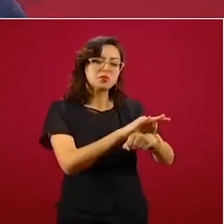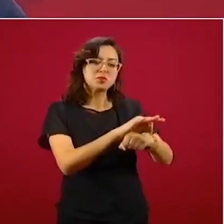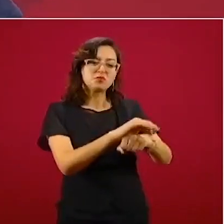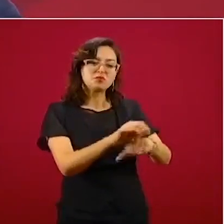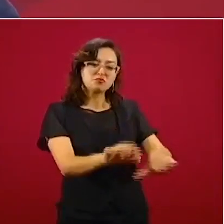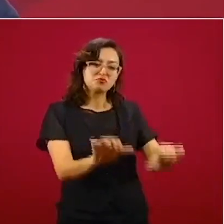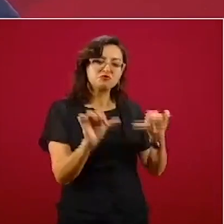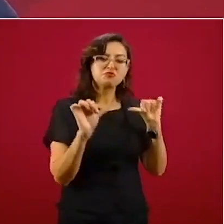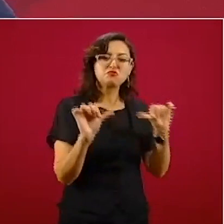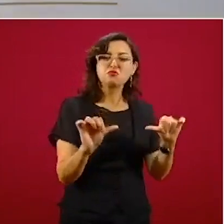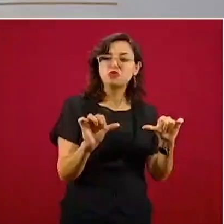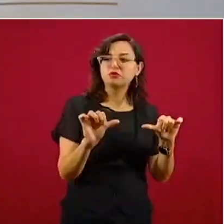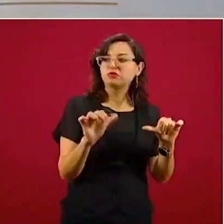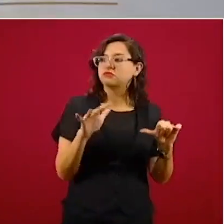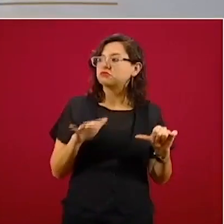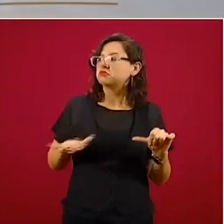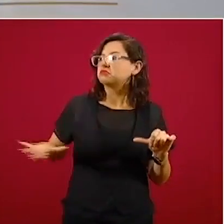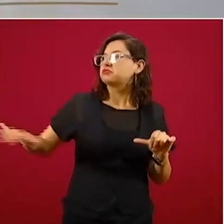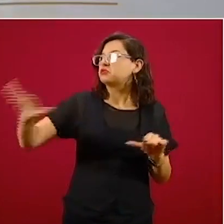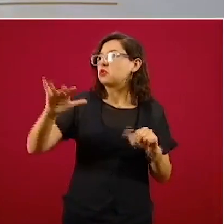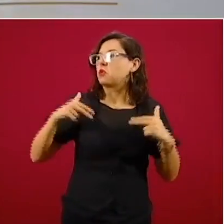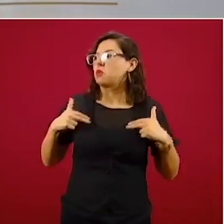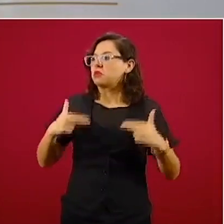Eso es lo que está haciendo crisis.